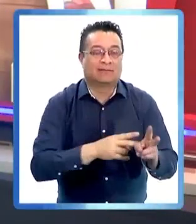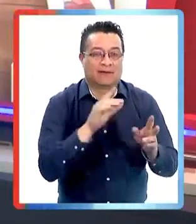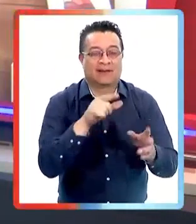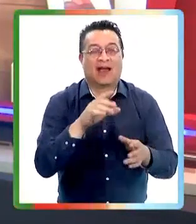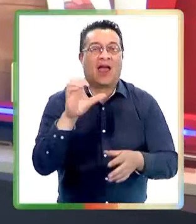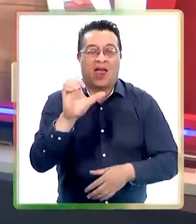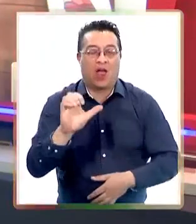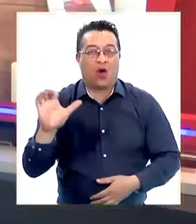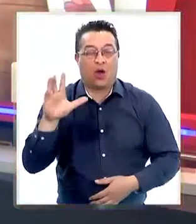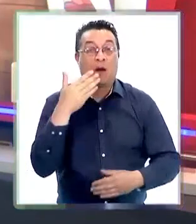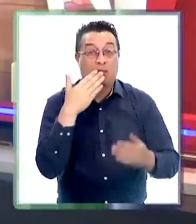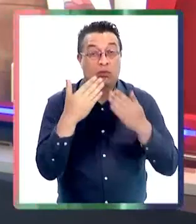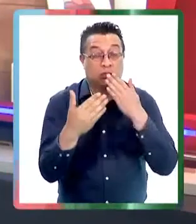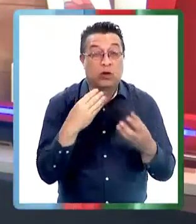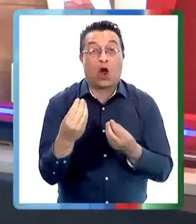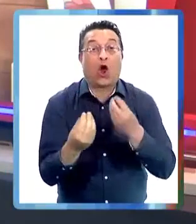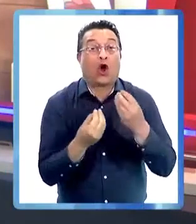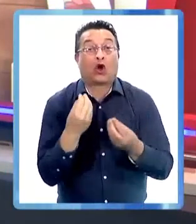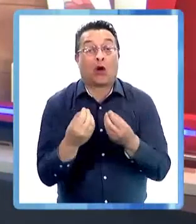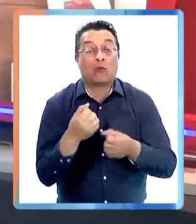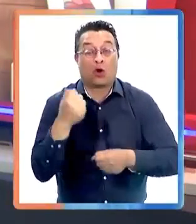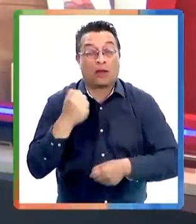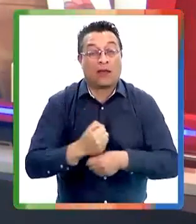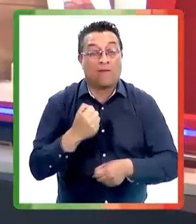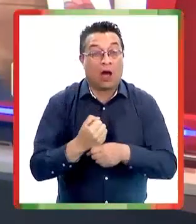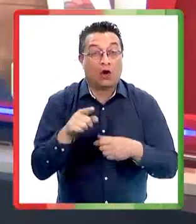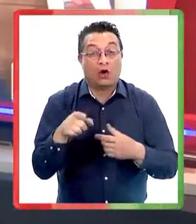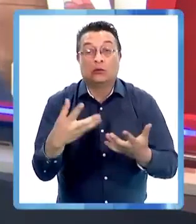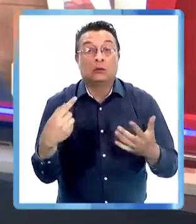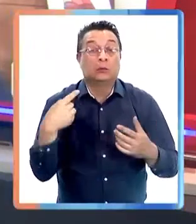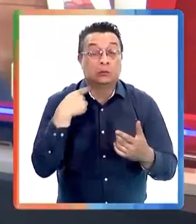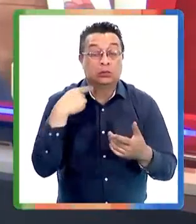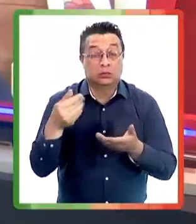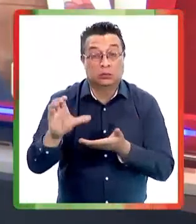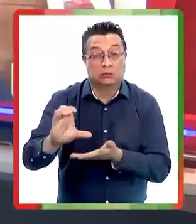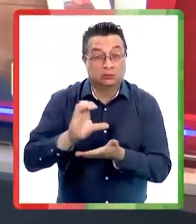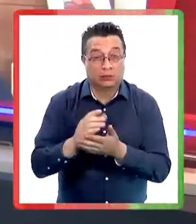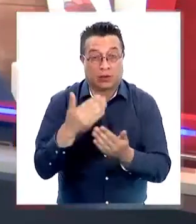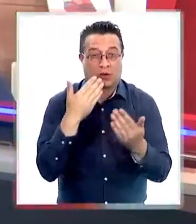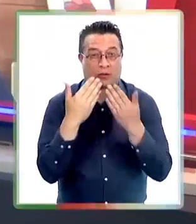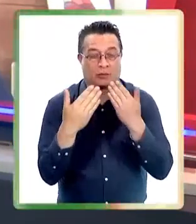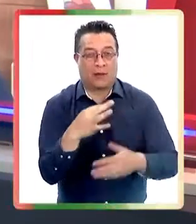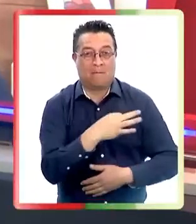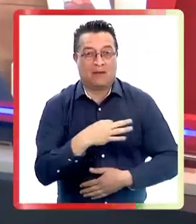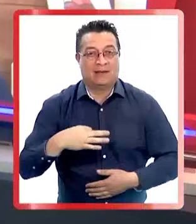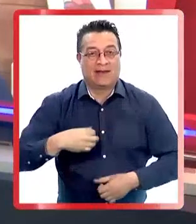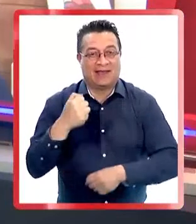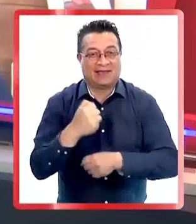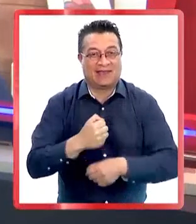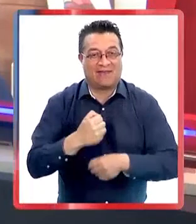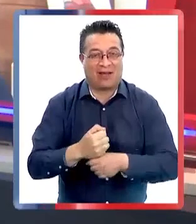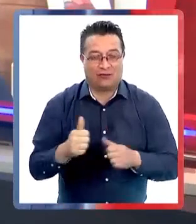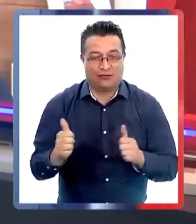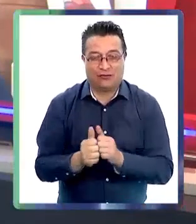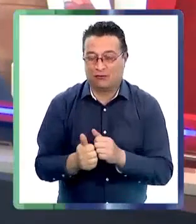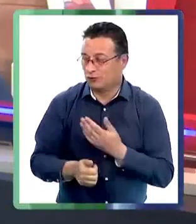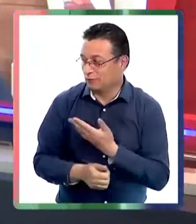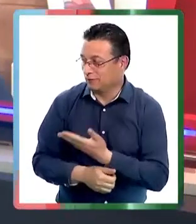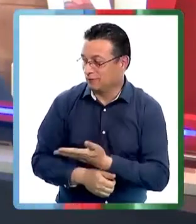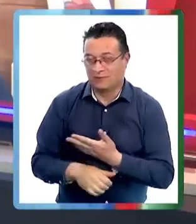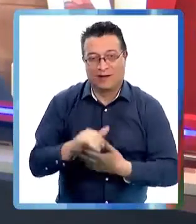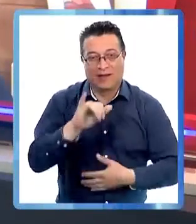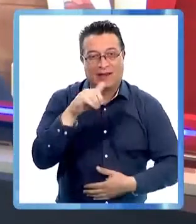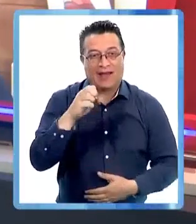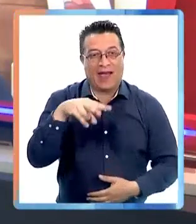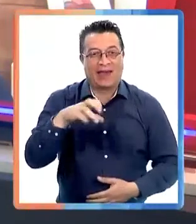en Europa. Para conversar sobre cómo va a impactar el trabajo este nuevo presupuesto, vamos a conversar con la ministra del Trabajo y Previsión Social,